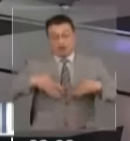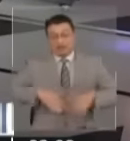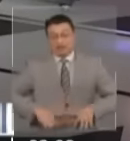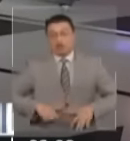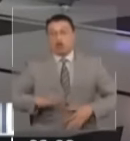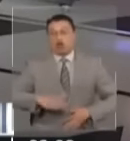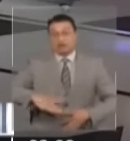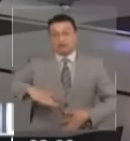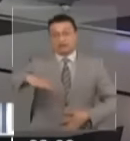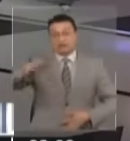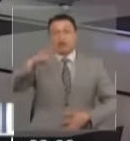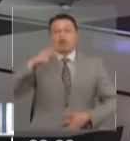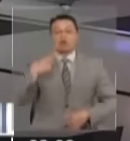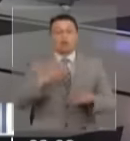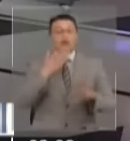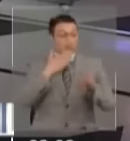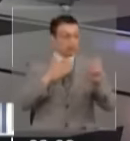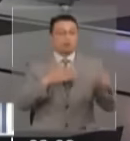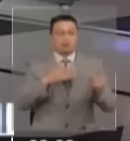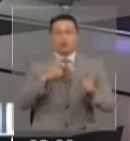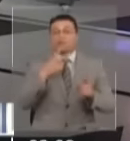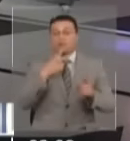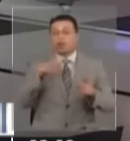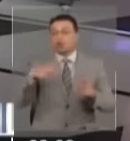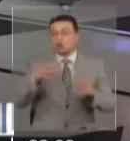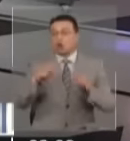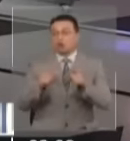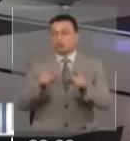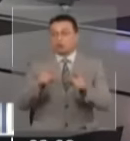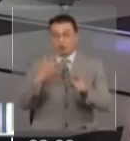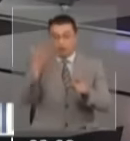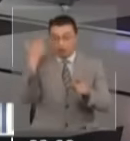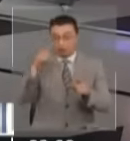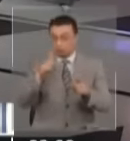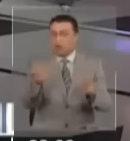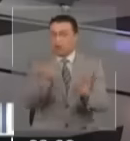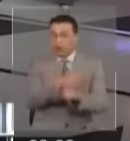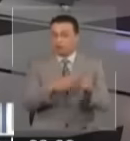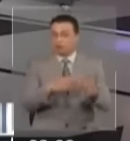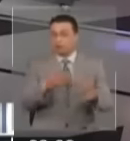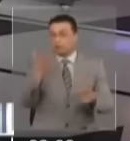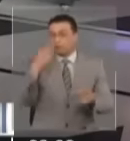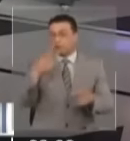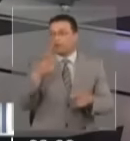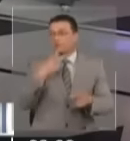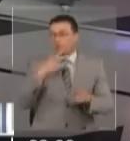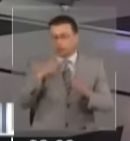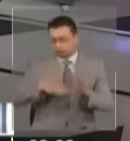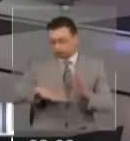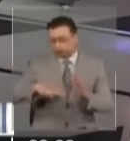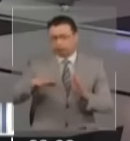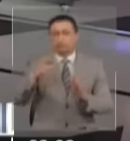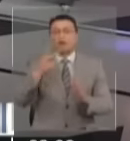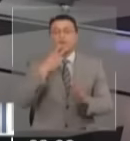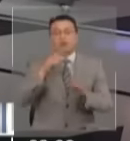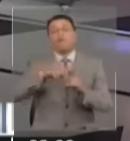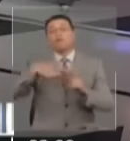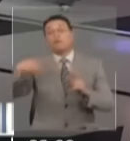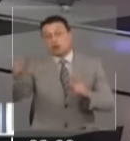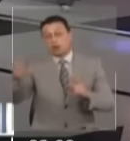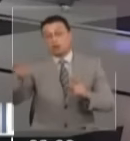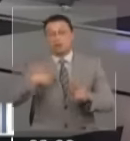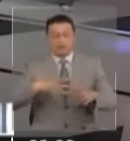¿ya? y actualmente vivo ahí. También, viviendo en Ñuñoa. ¿Se cambió Ñuñoa? Porque no vivía en Ñuñoa. Viví casi toda mi vida en Ñuñoa, crié mis hijos